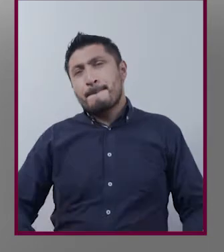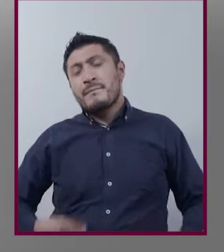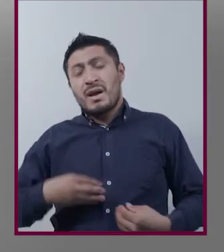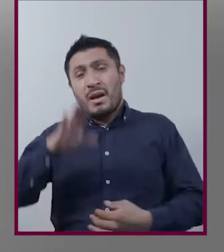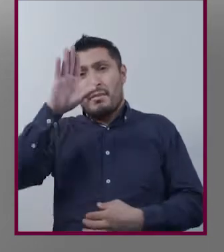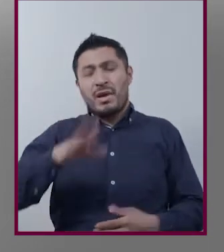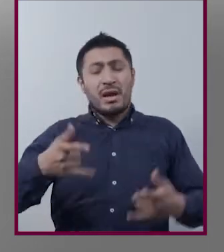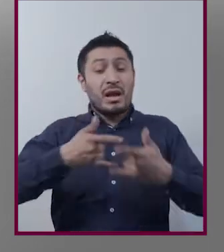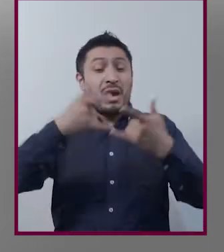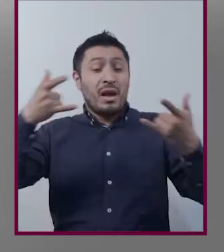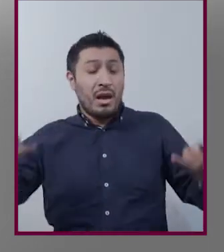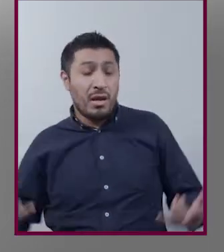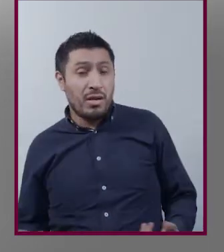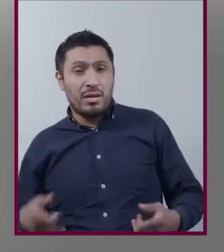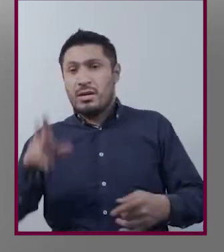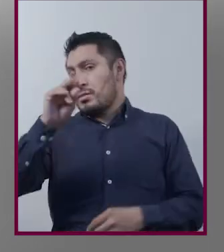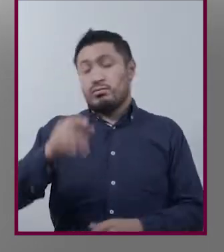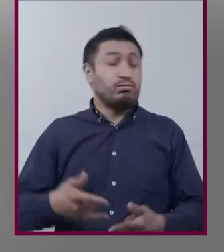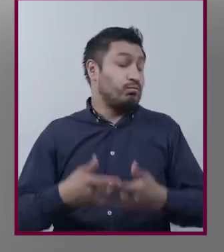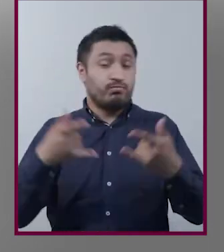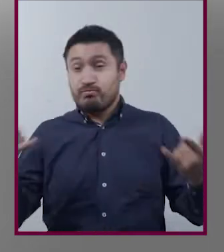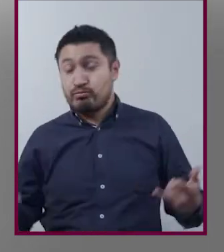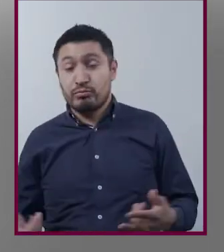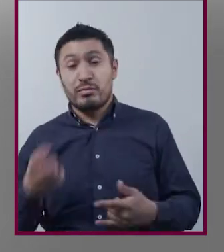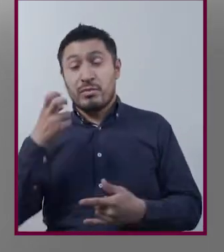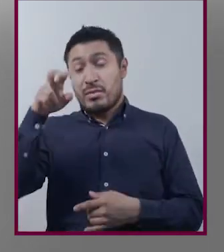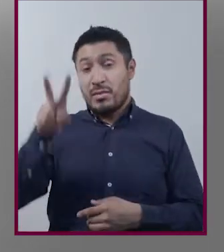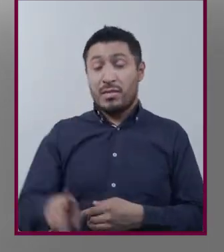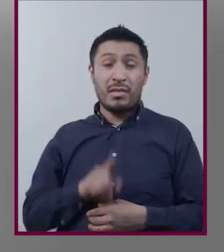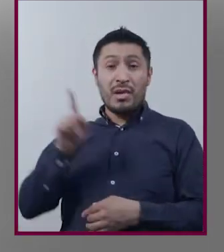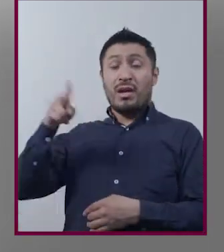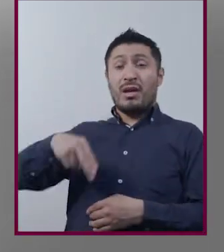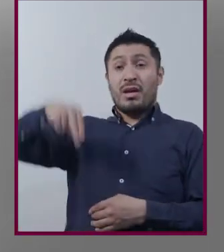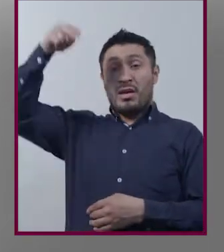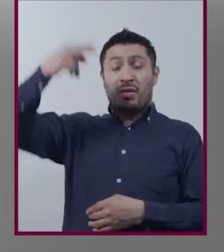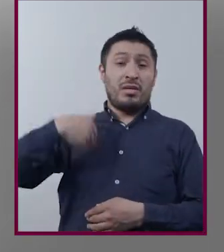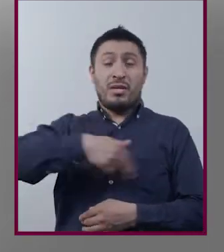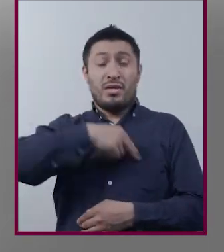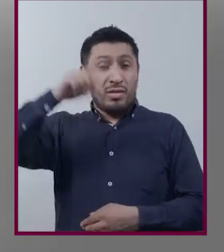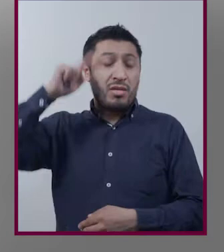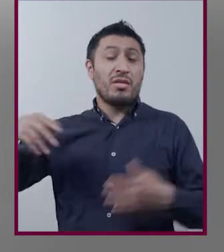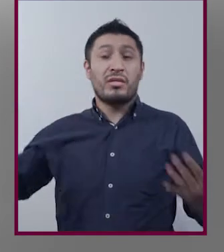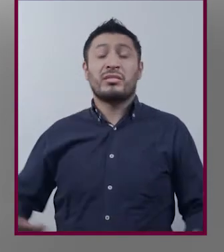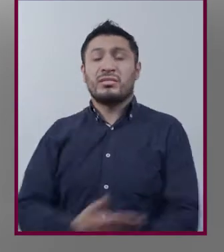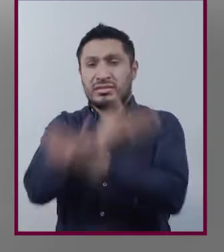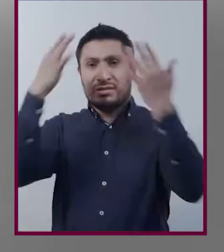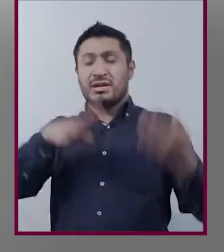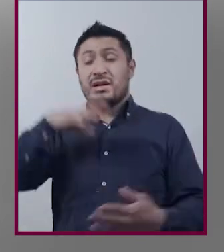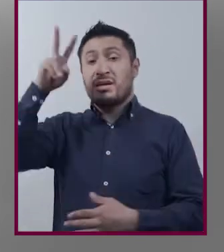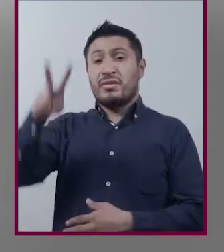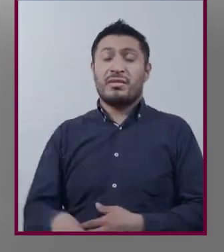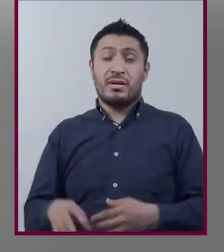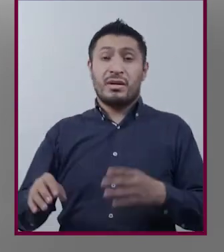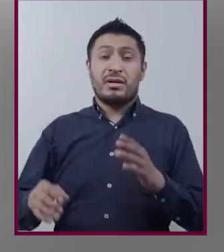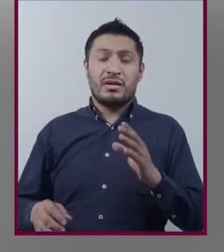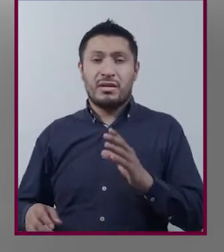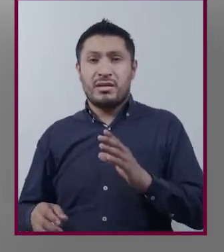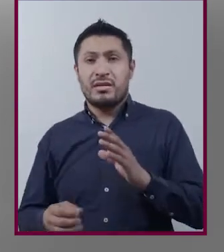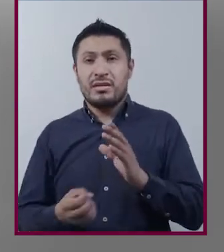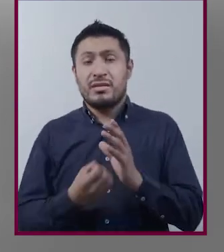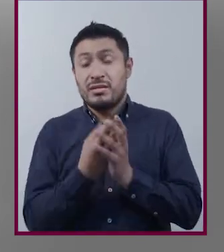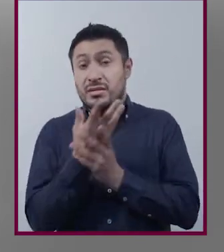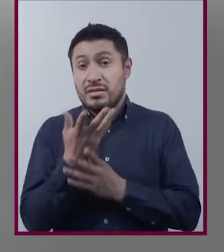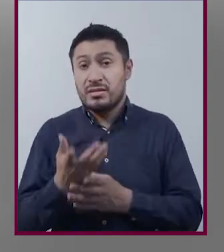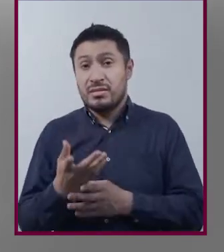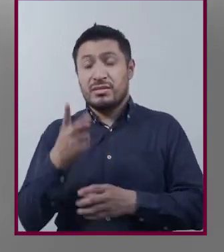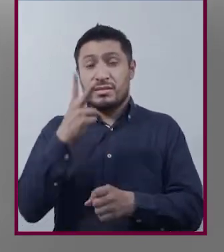Parecían cuentos. No eran cuentos. Allá en el norte, donde nosotras nacimos, está la realidad florecida, en la Segunda